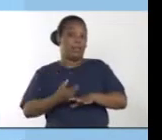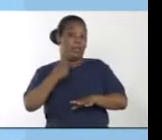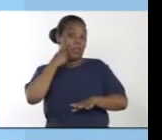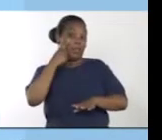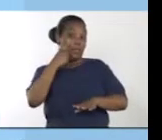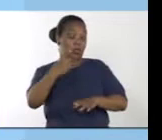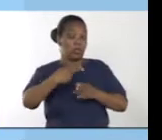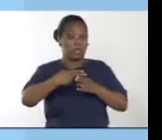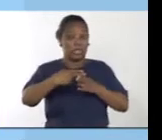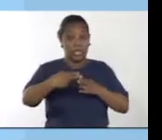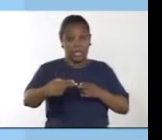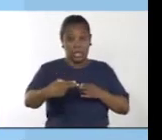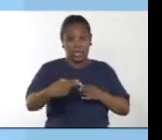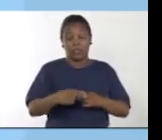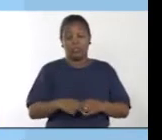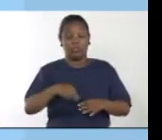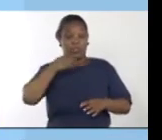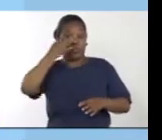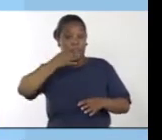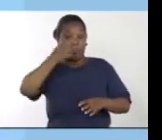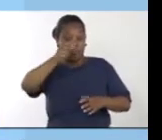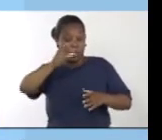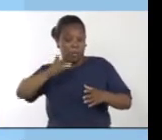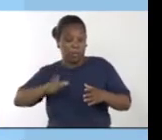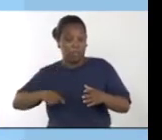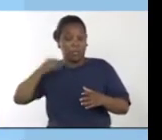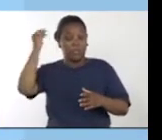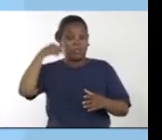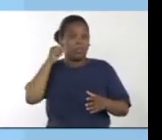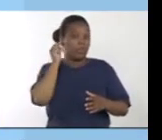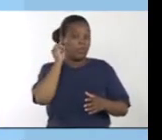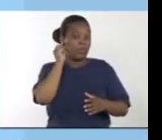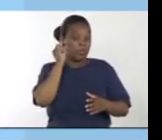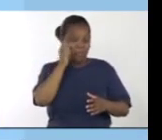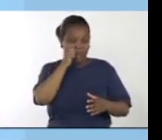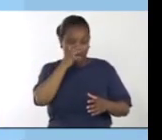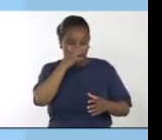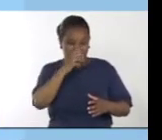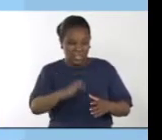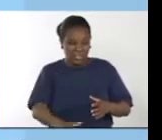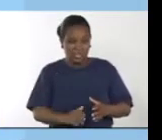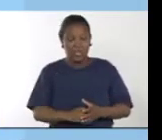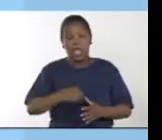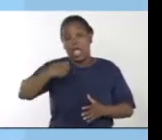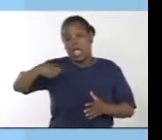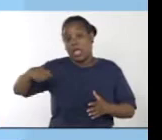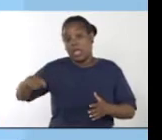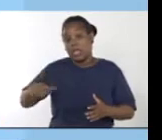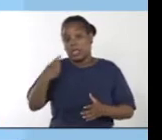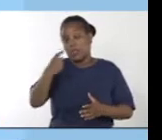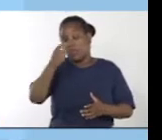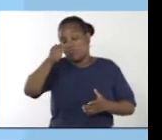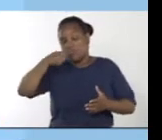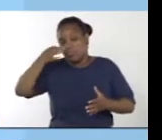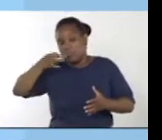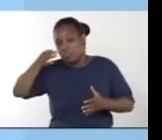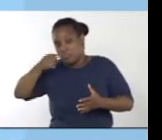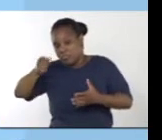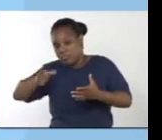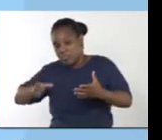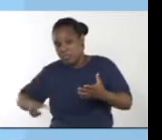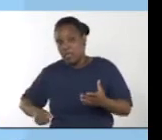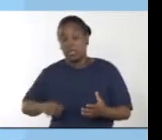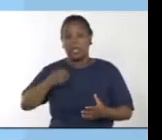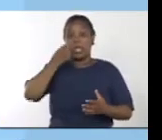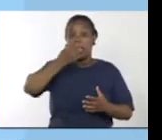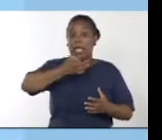Después de conocer el hecho que nos narra el poema y de saber lo que le sucedió a Nemesia ese día, escribe un texto argumentativo